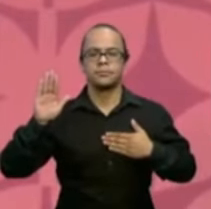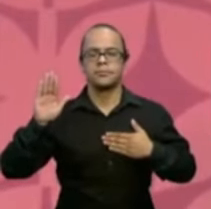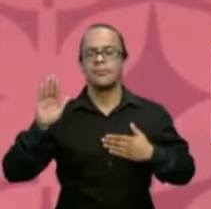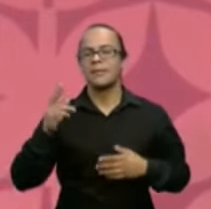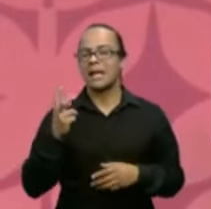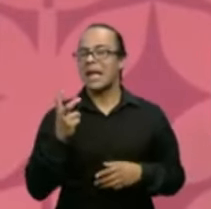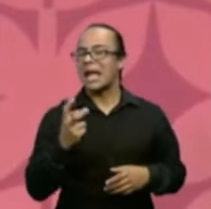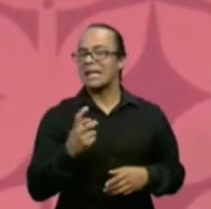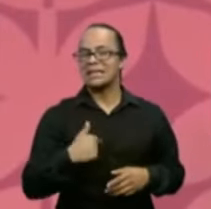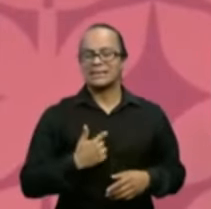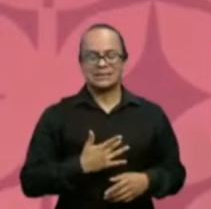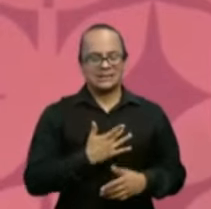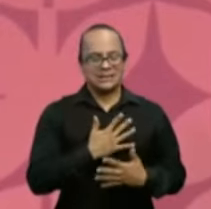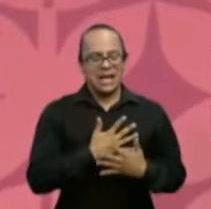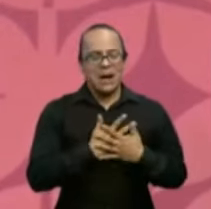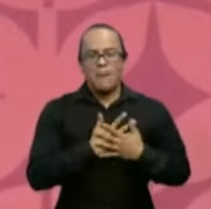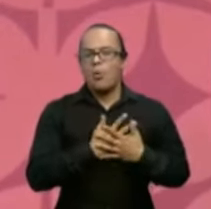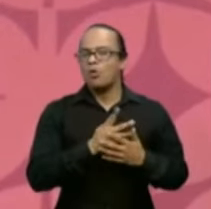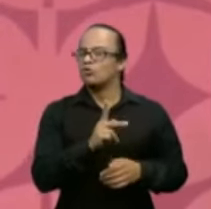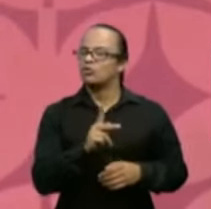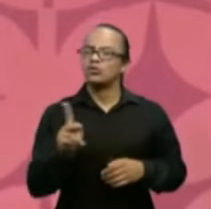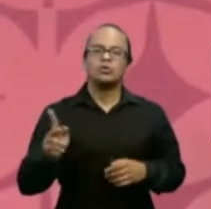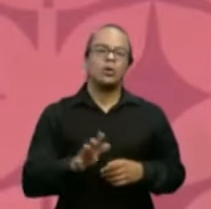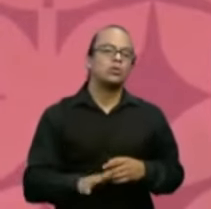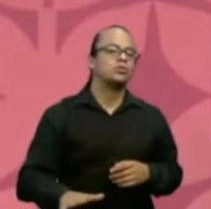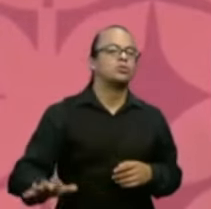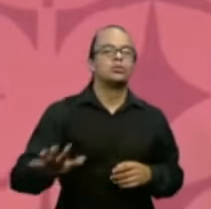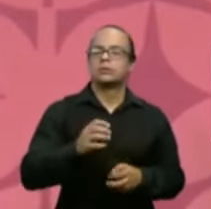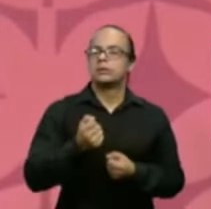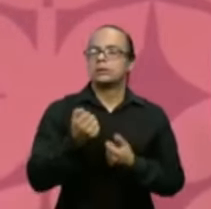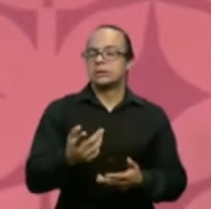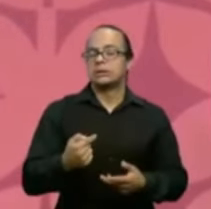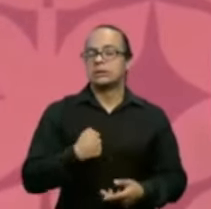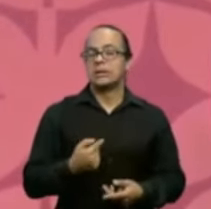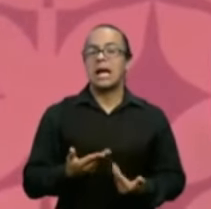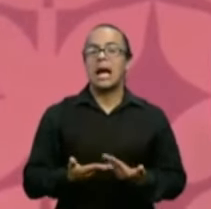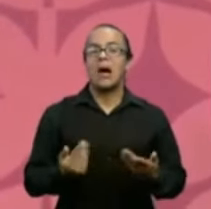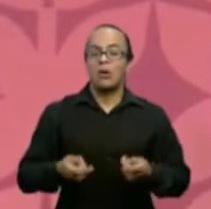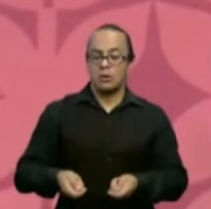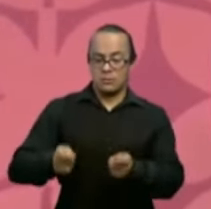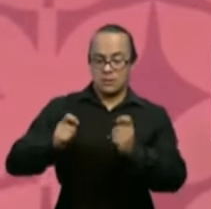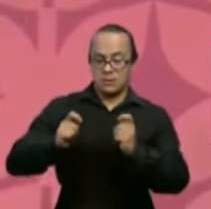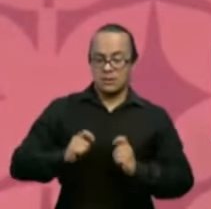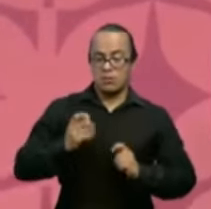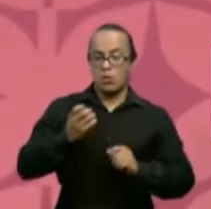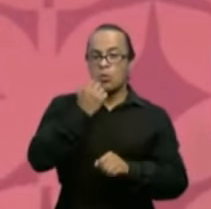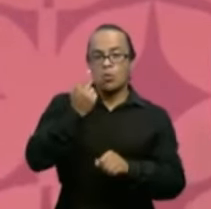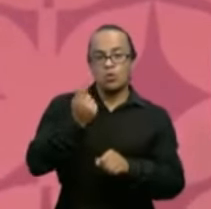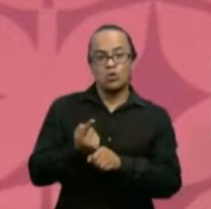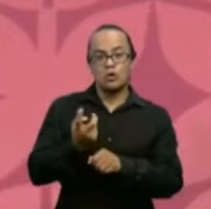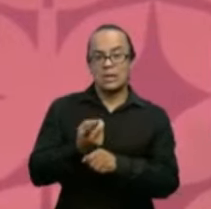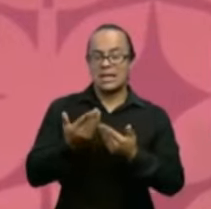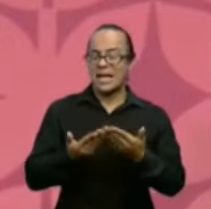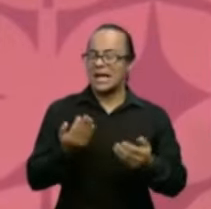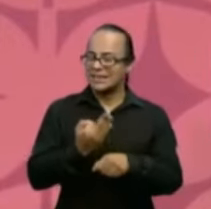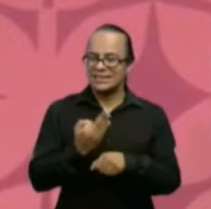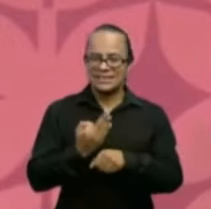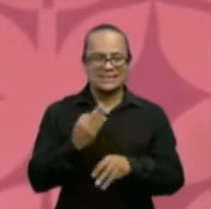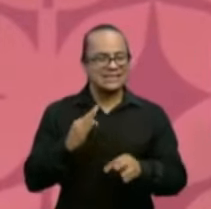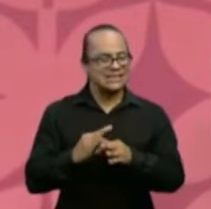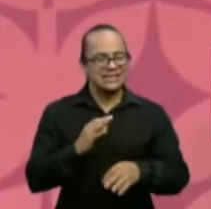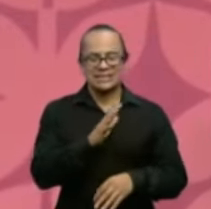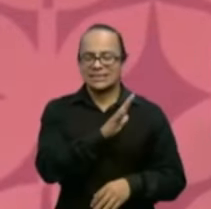ese amor que siento por ustedes y decirles que si la vida me ha dado algo maravilloso, es esto que estoy viviendo.